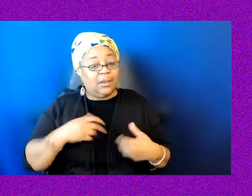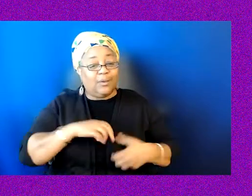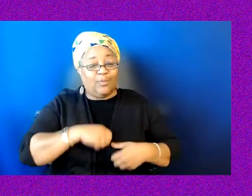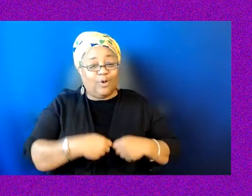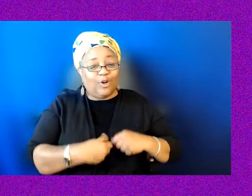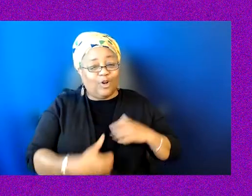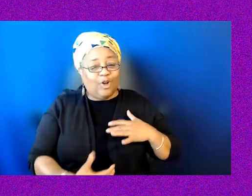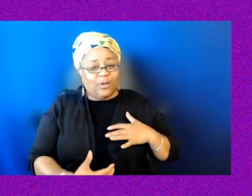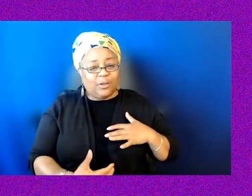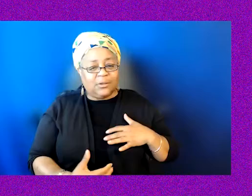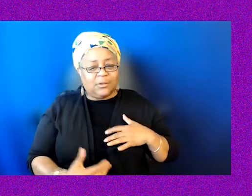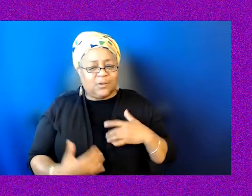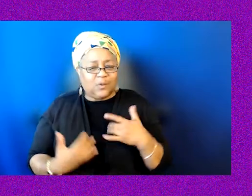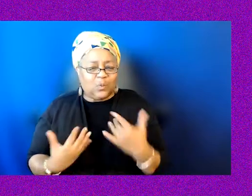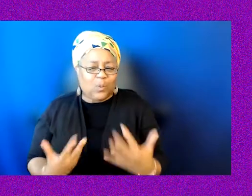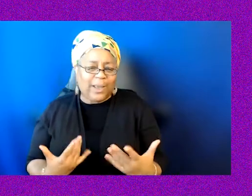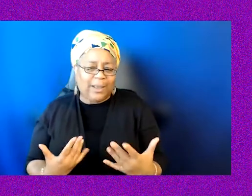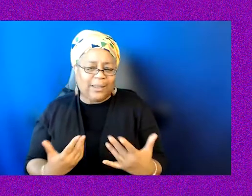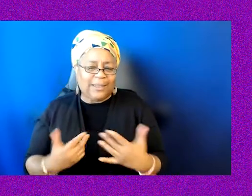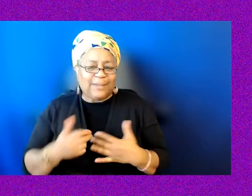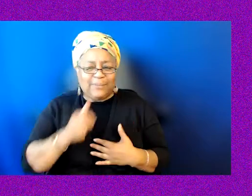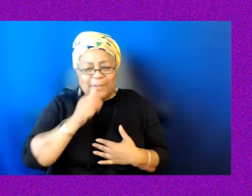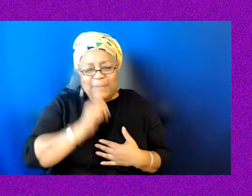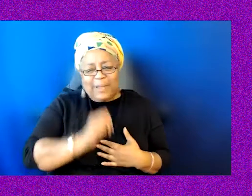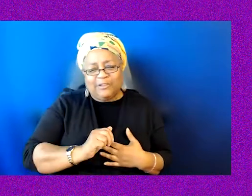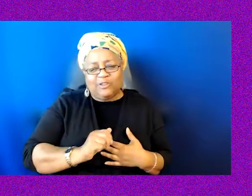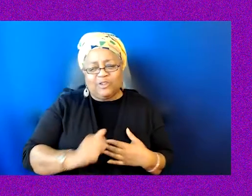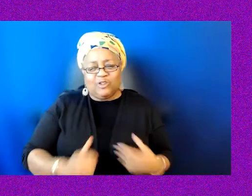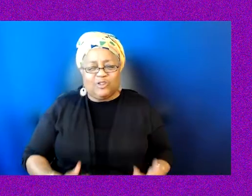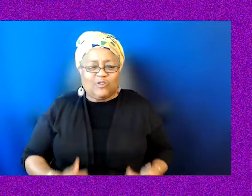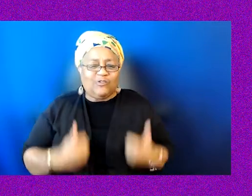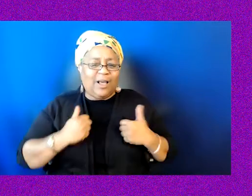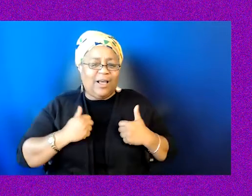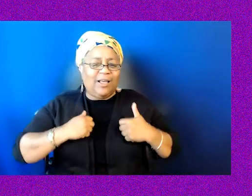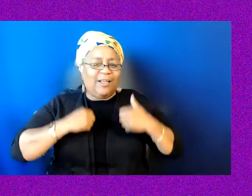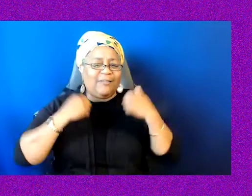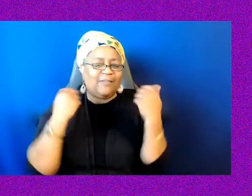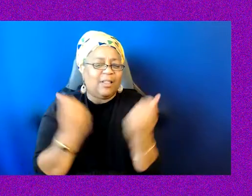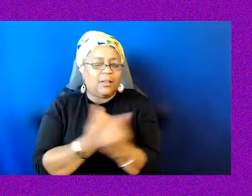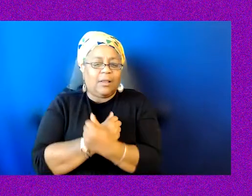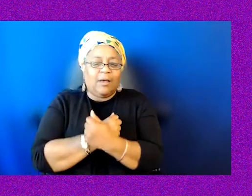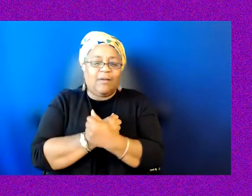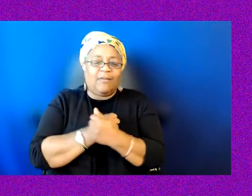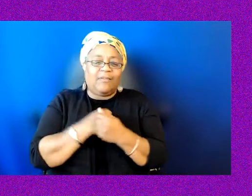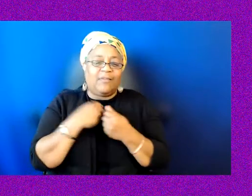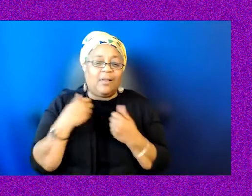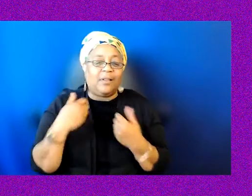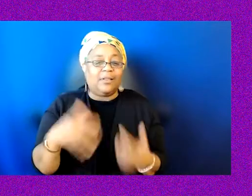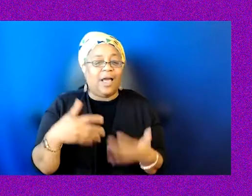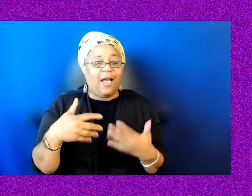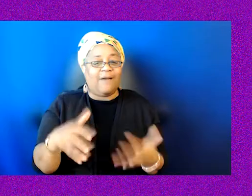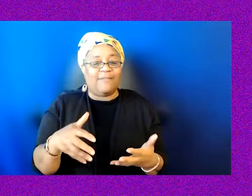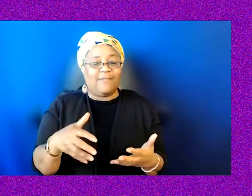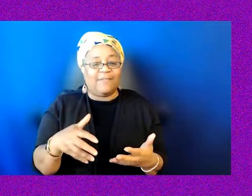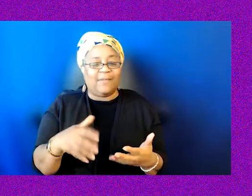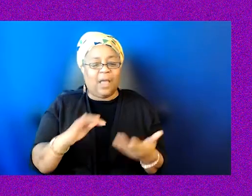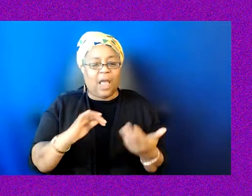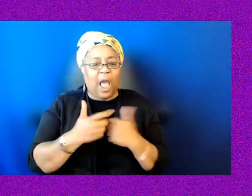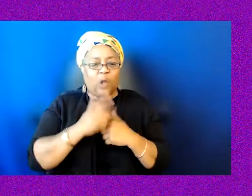Fiestas de alegría, hombres con corazones rotos, esperando